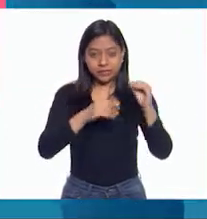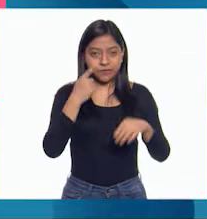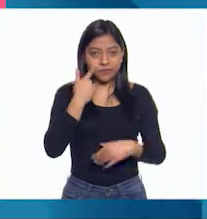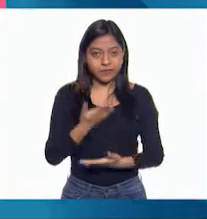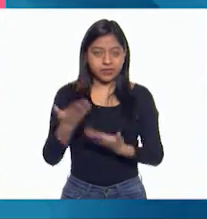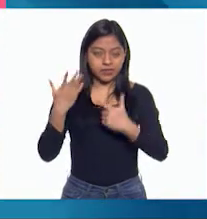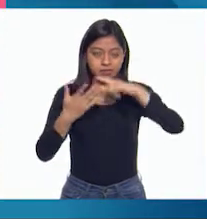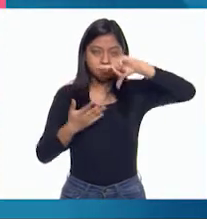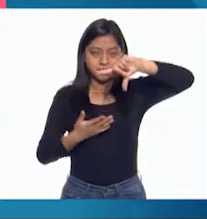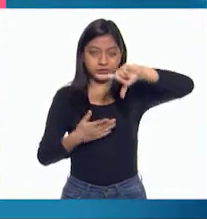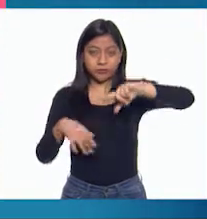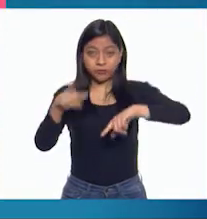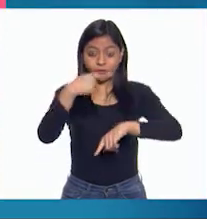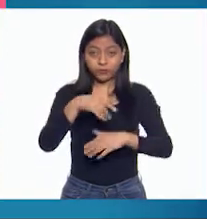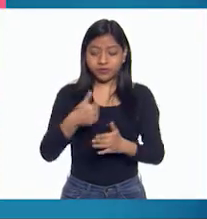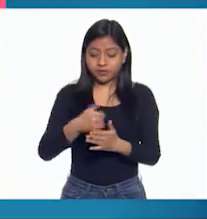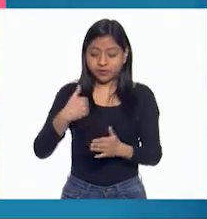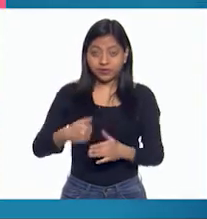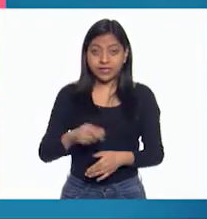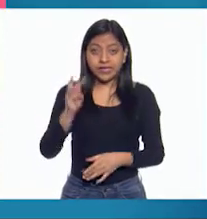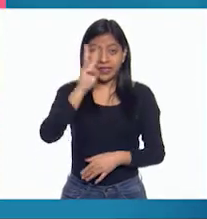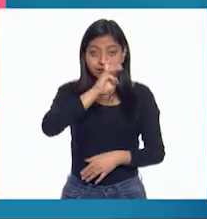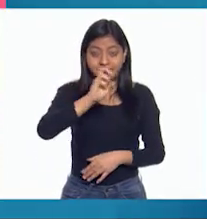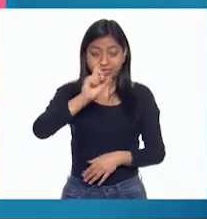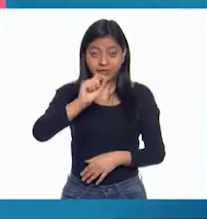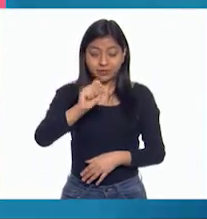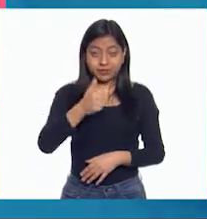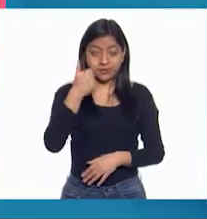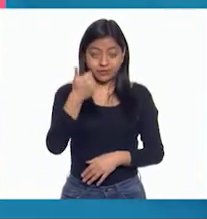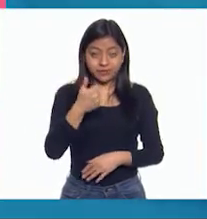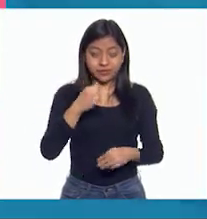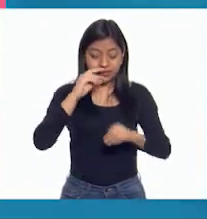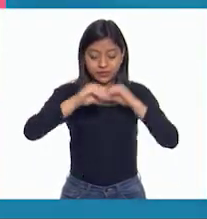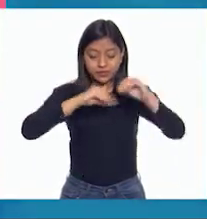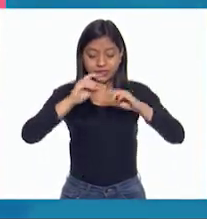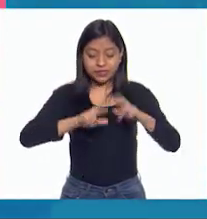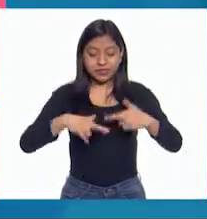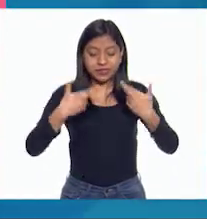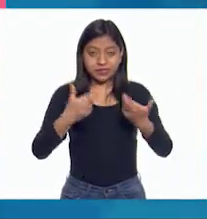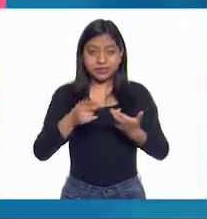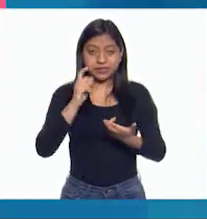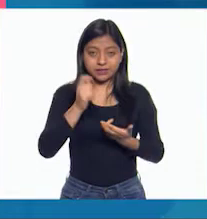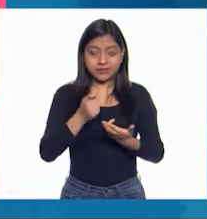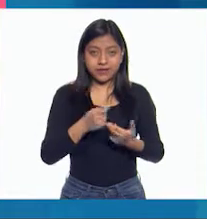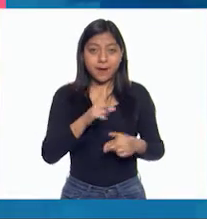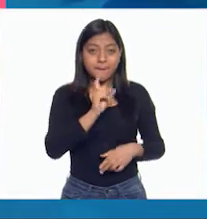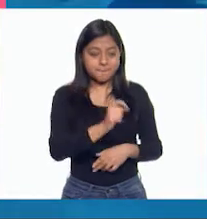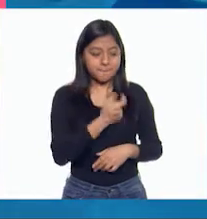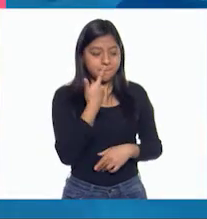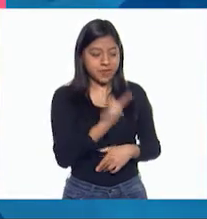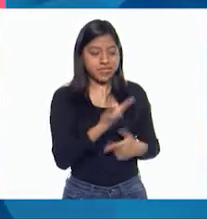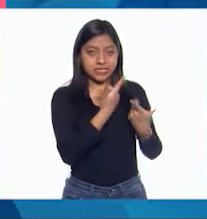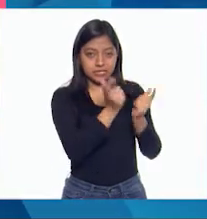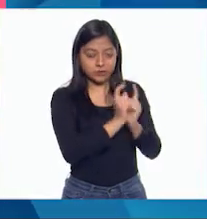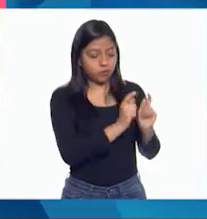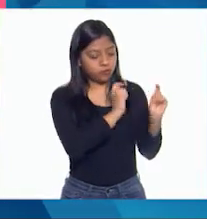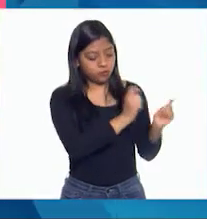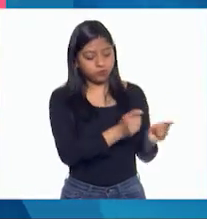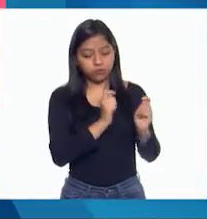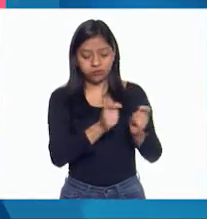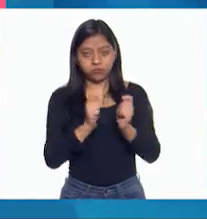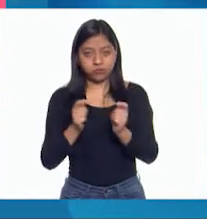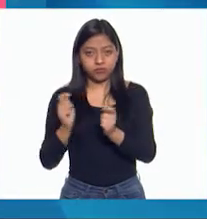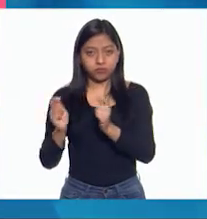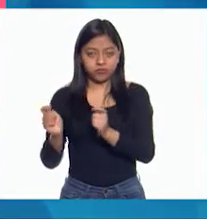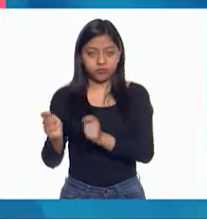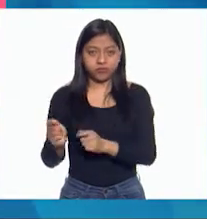división que hice. Con esos 326 recuerdos, nos alcanza para entregar 27 recuerdos para cada uno de los salones. Y